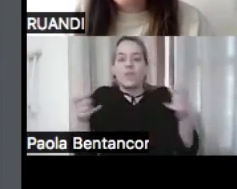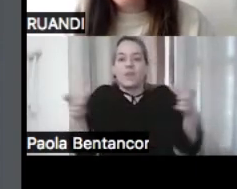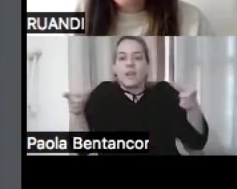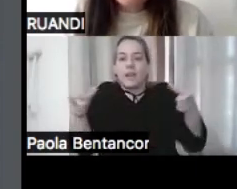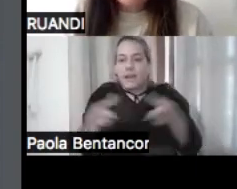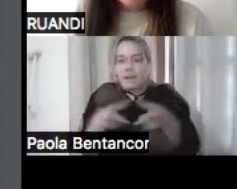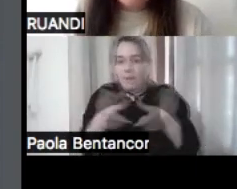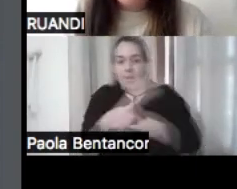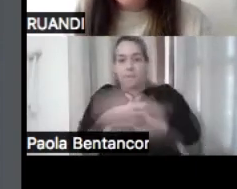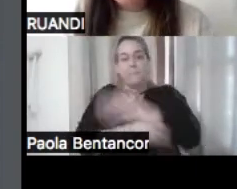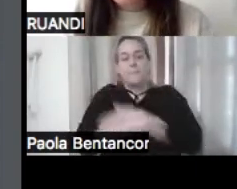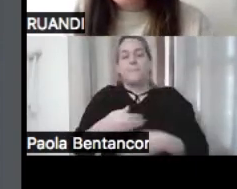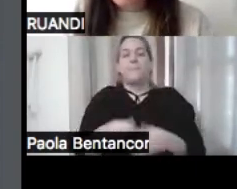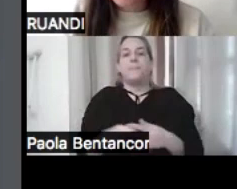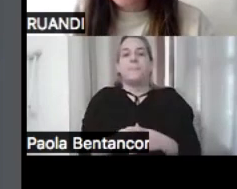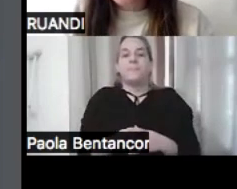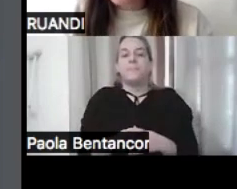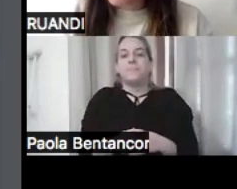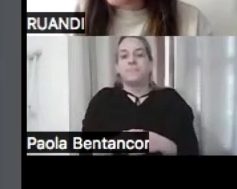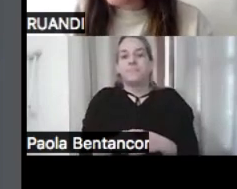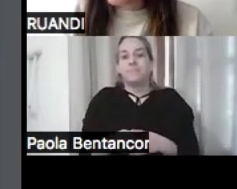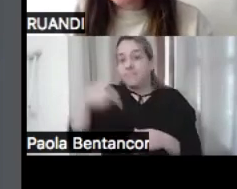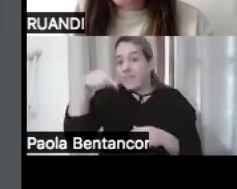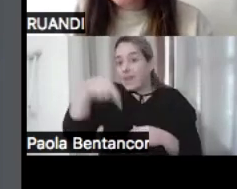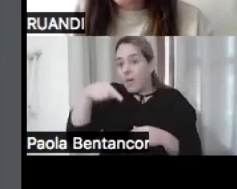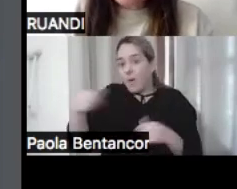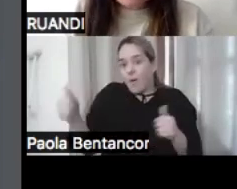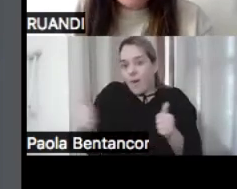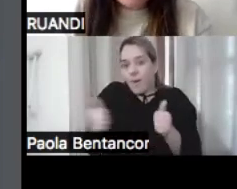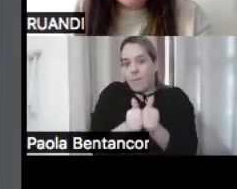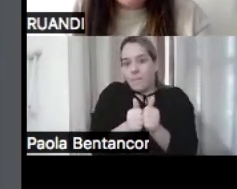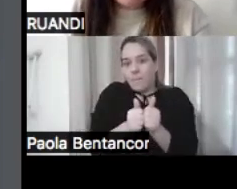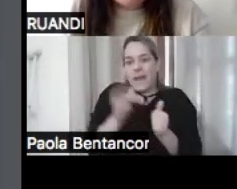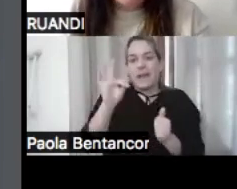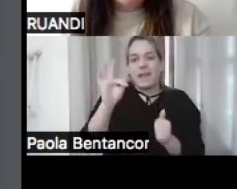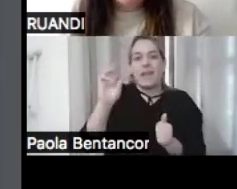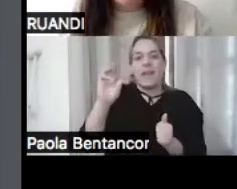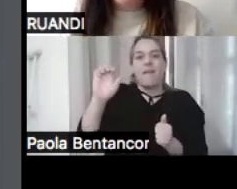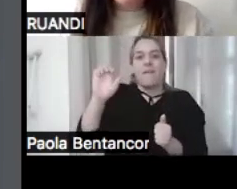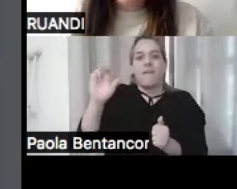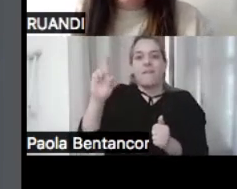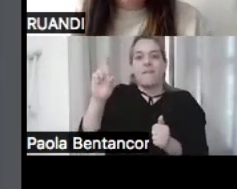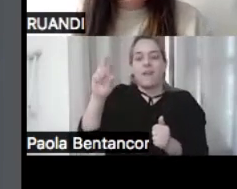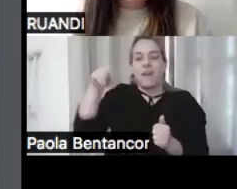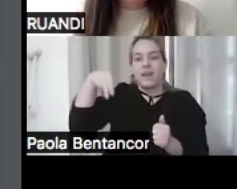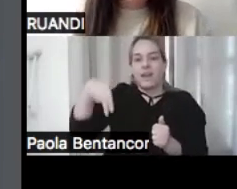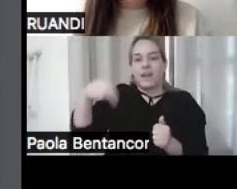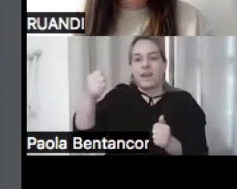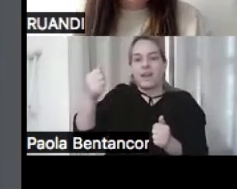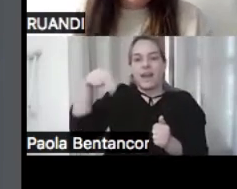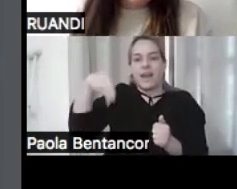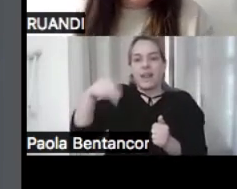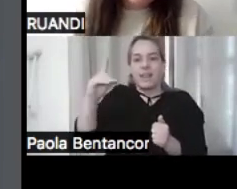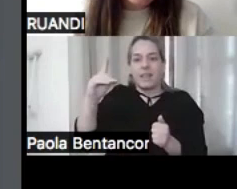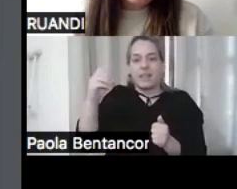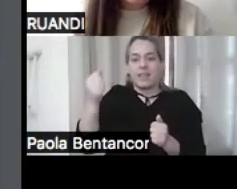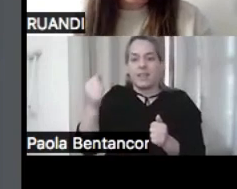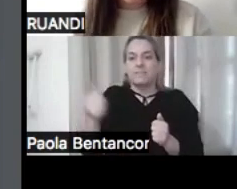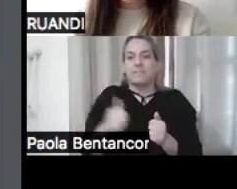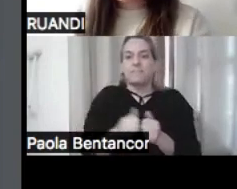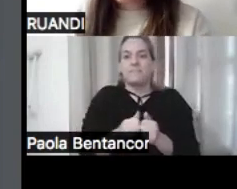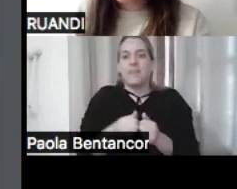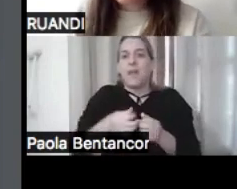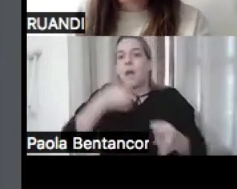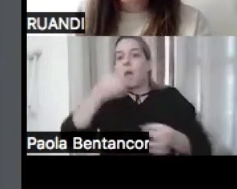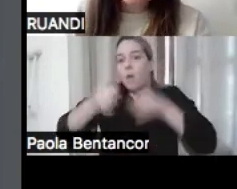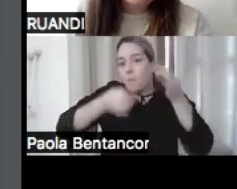por Ruandi y UNICEF. Y hoy estamos con Fernanda Iroume, que nos va a estar